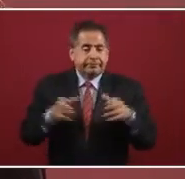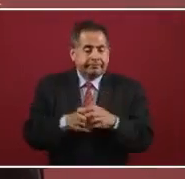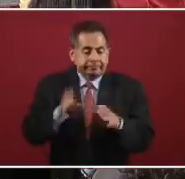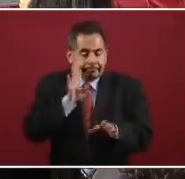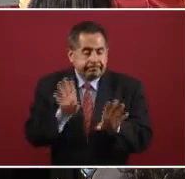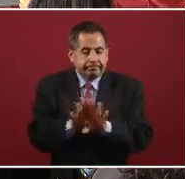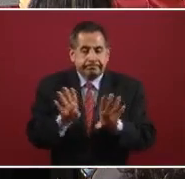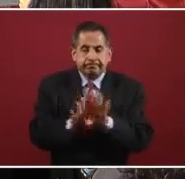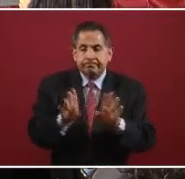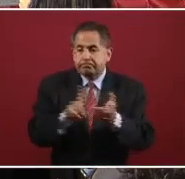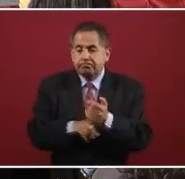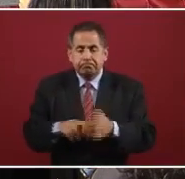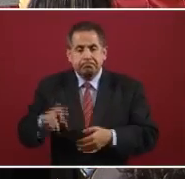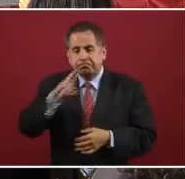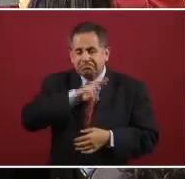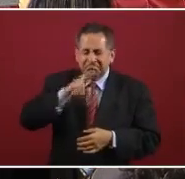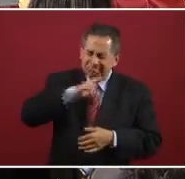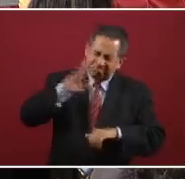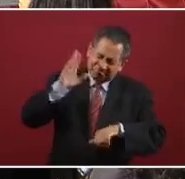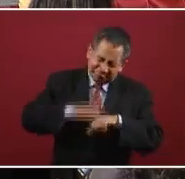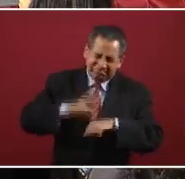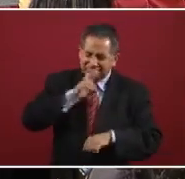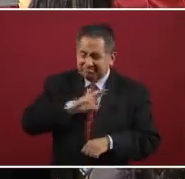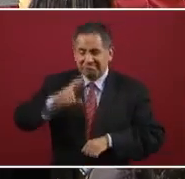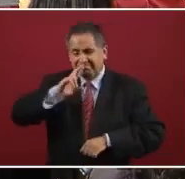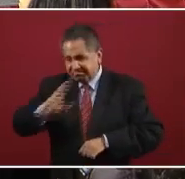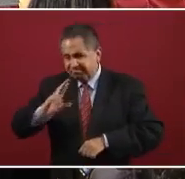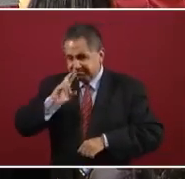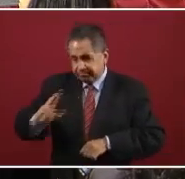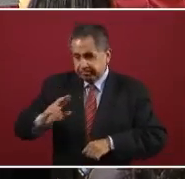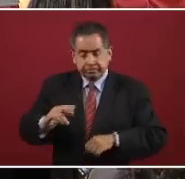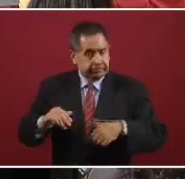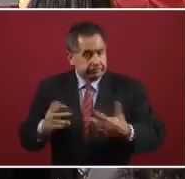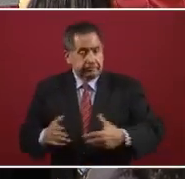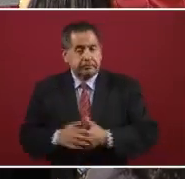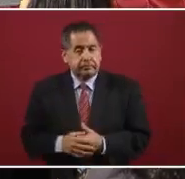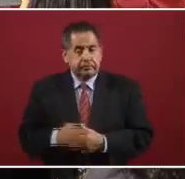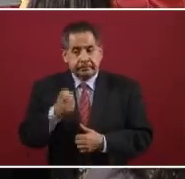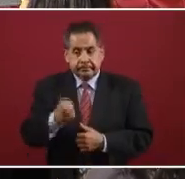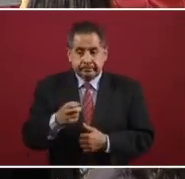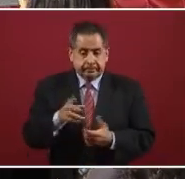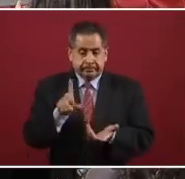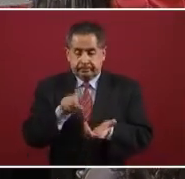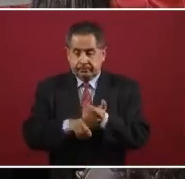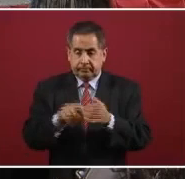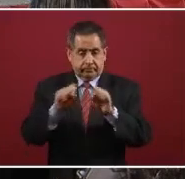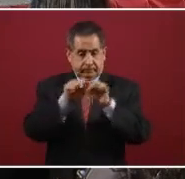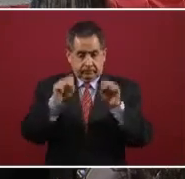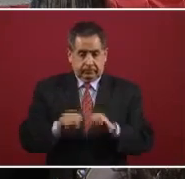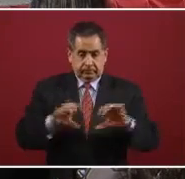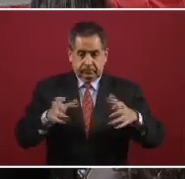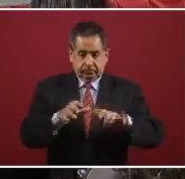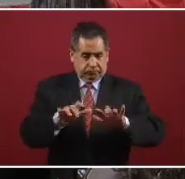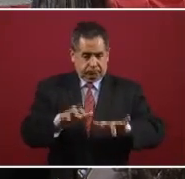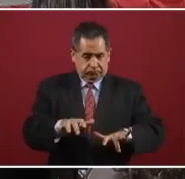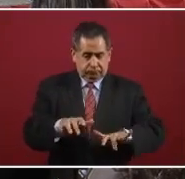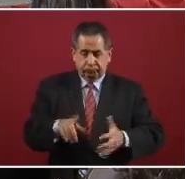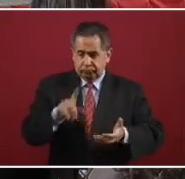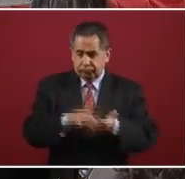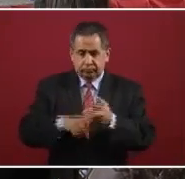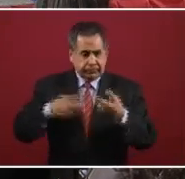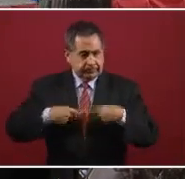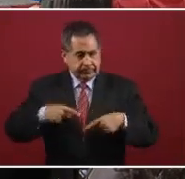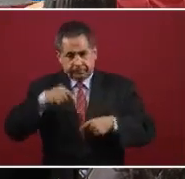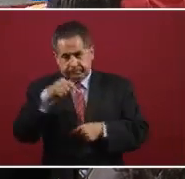la forma de que la respuesta sea muchísimo más ágil. Esto lo tenemos en un sistema hecho por las mismas